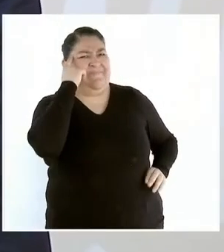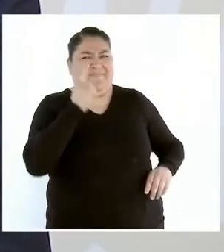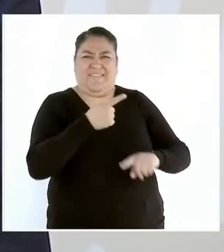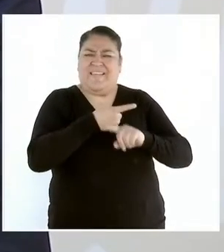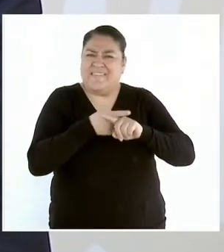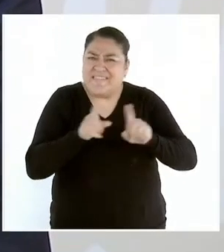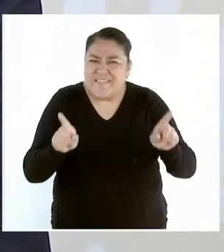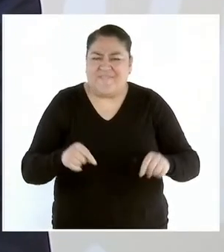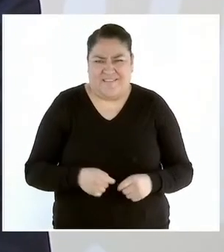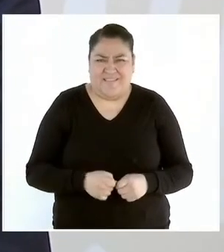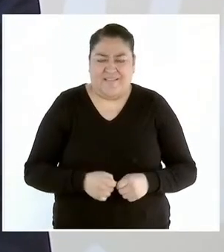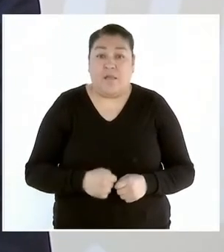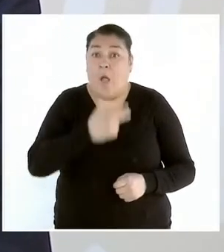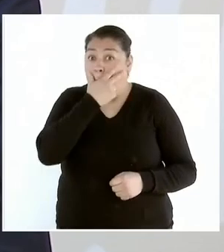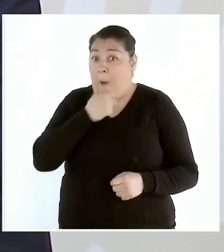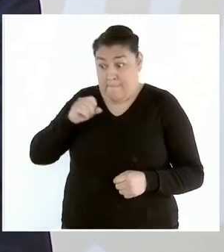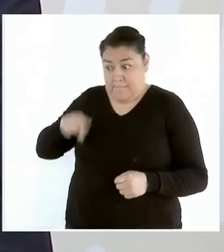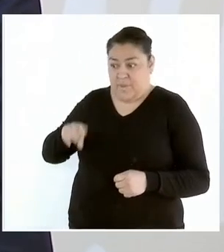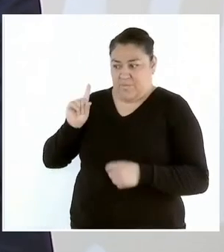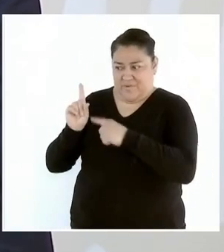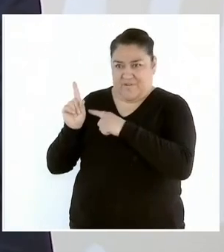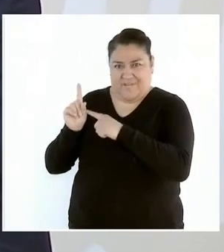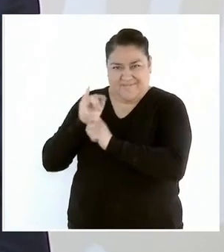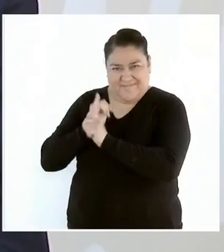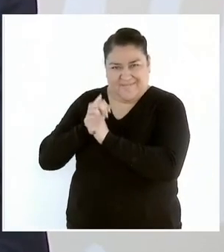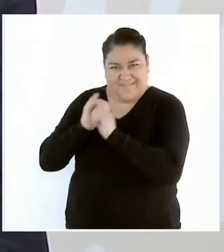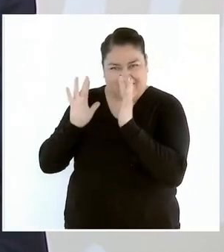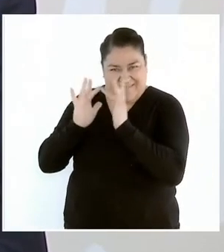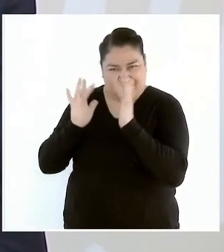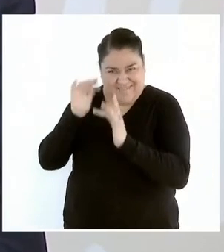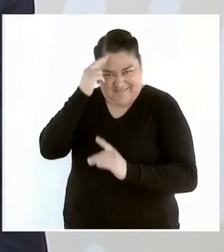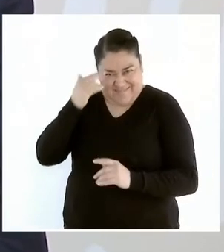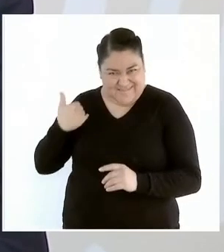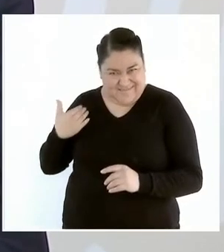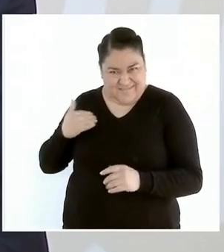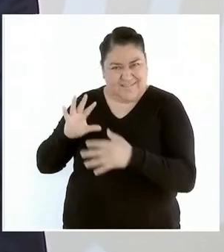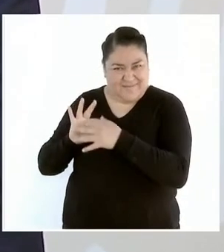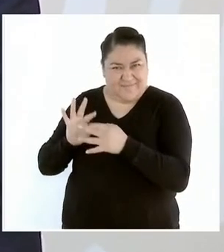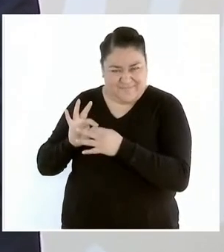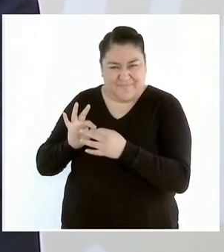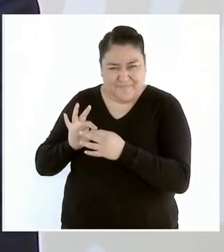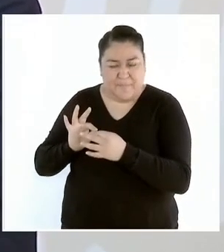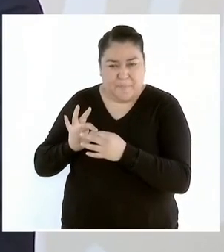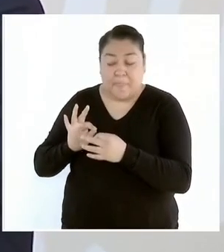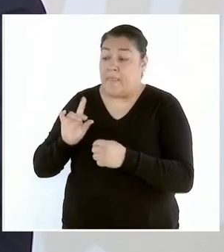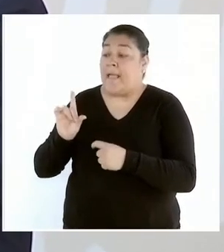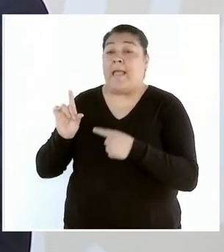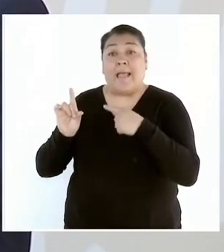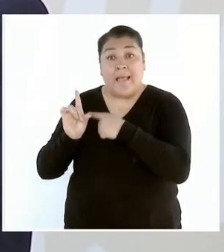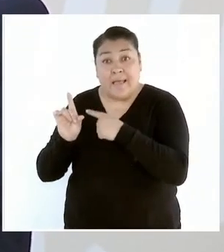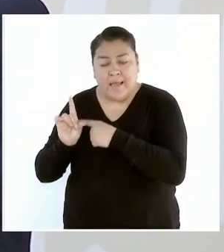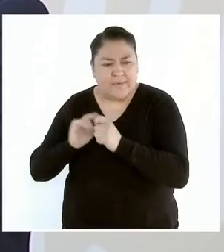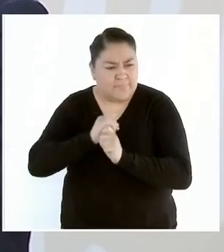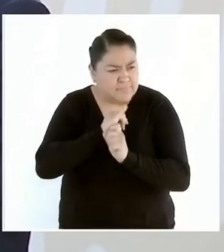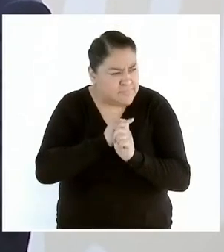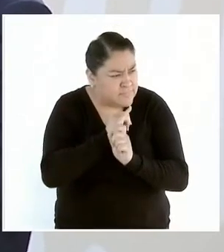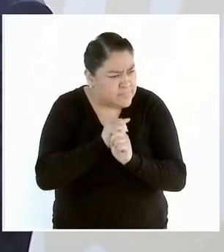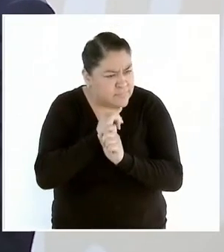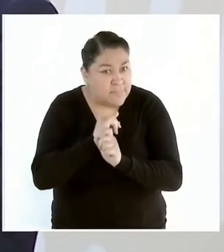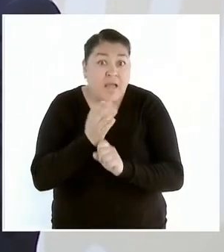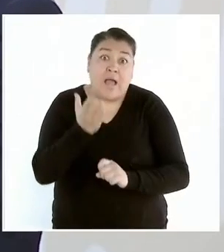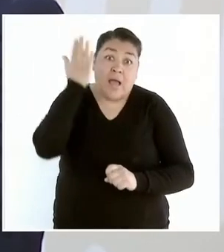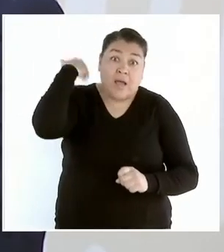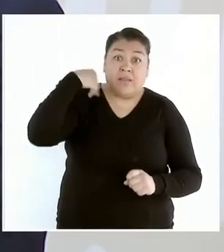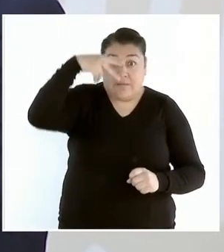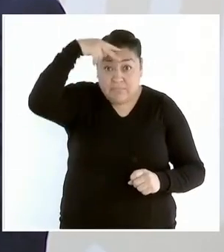el mismo escritor francés la que dice referencia cuenta que el clero mexicano